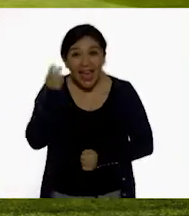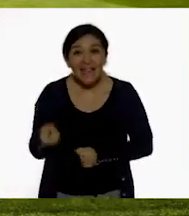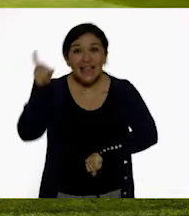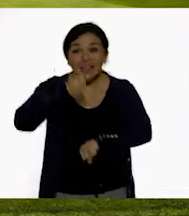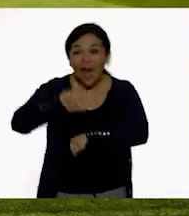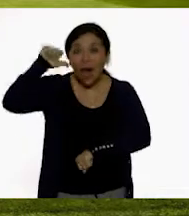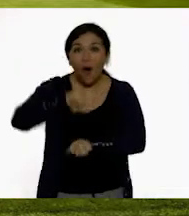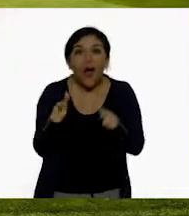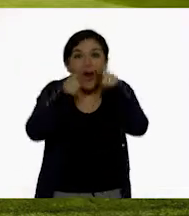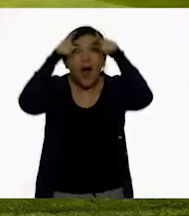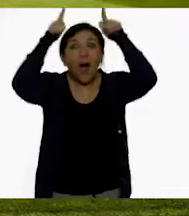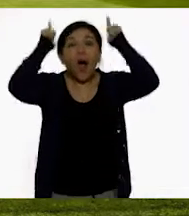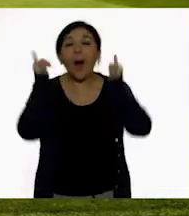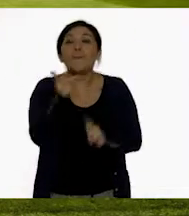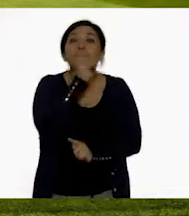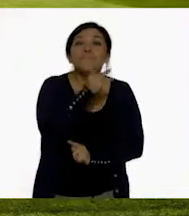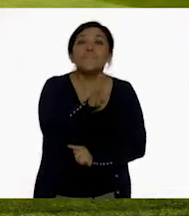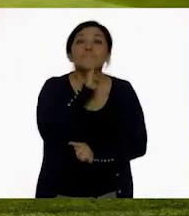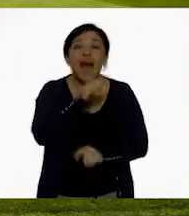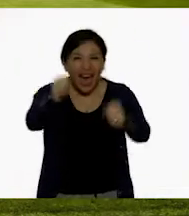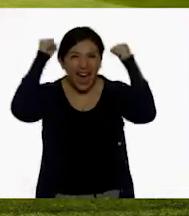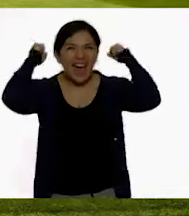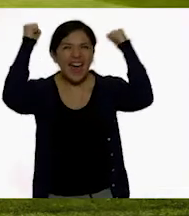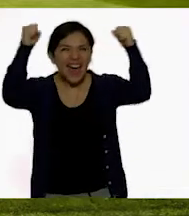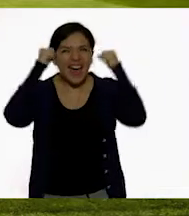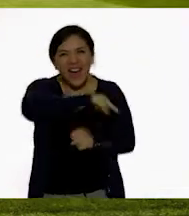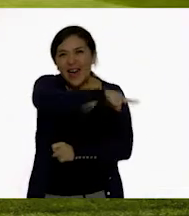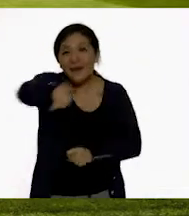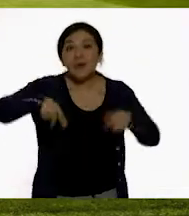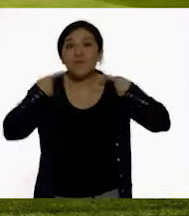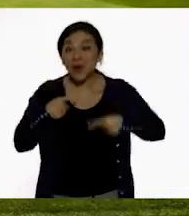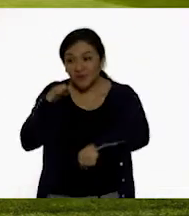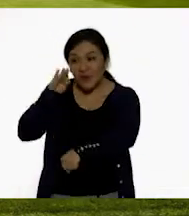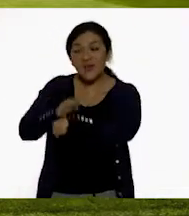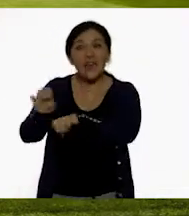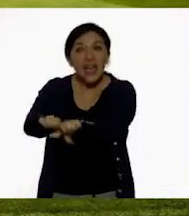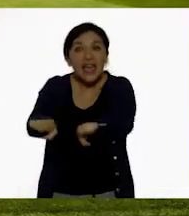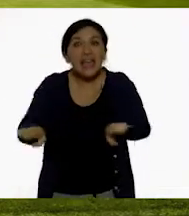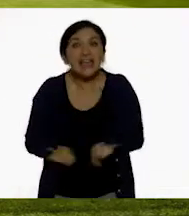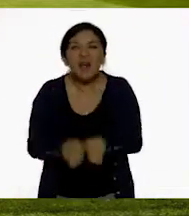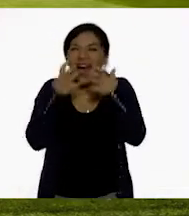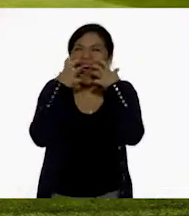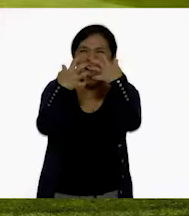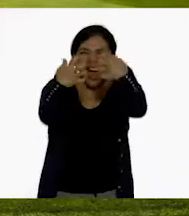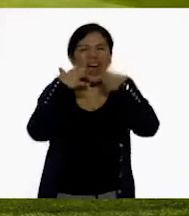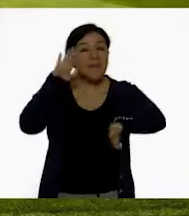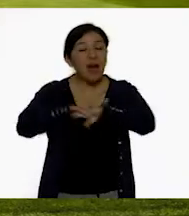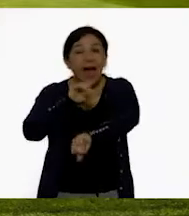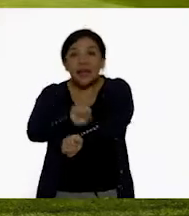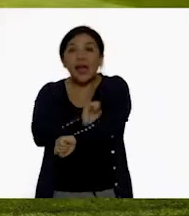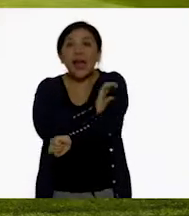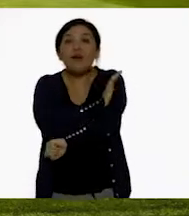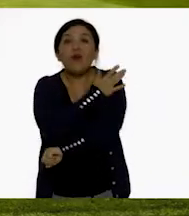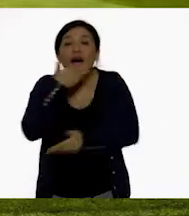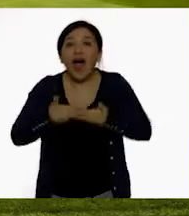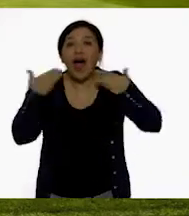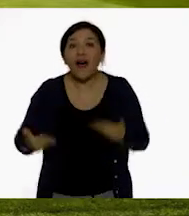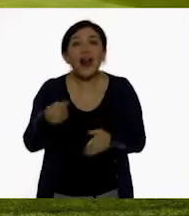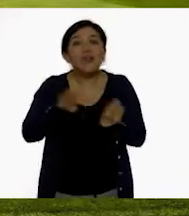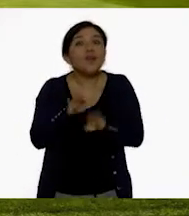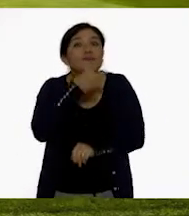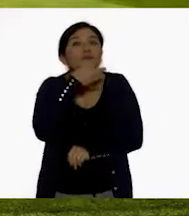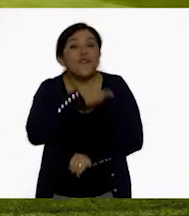la locura! Todos los papás, mamás y el público que apoya este equipo están gritando de emoción y